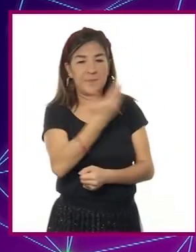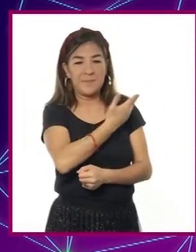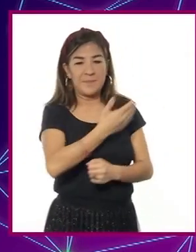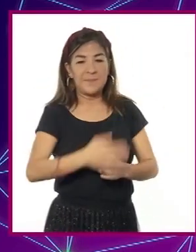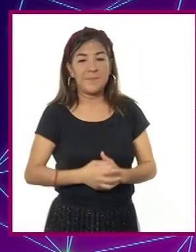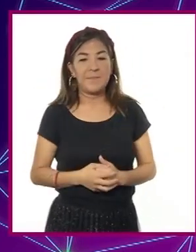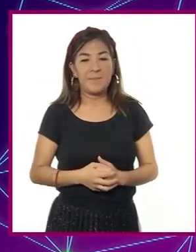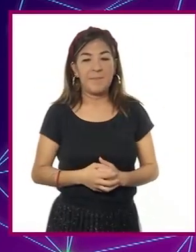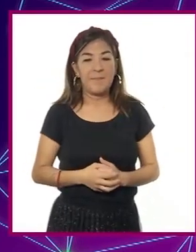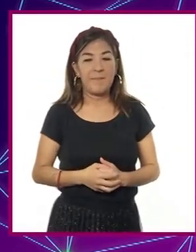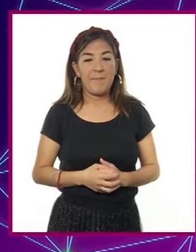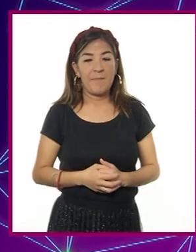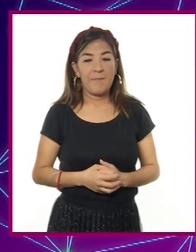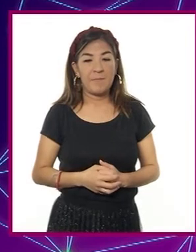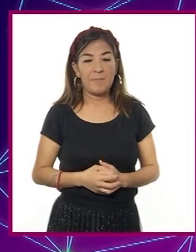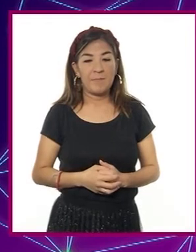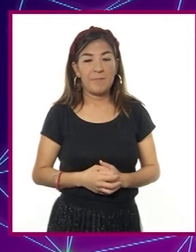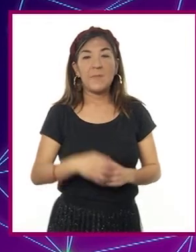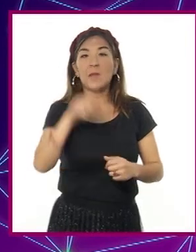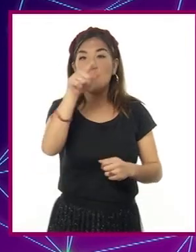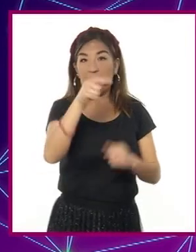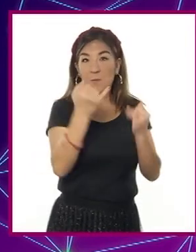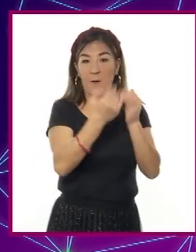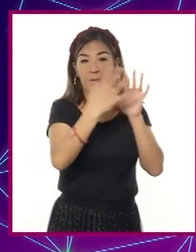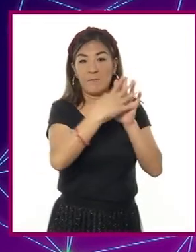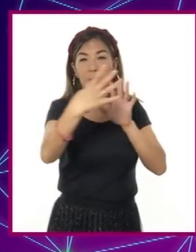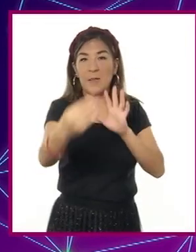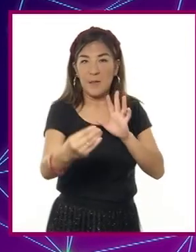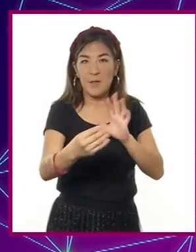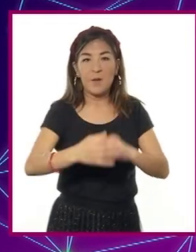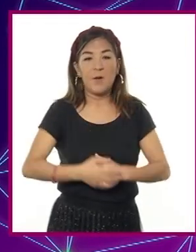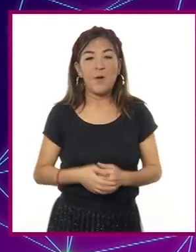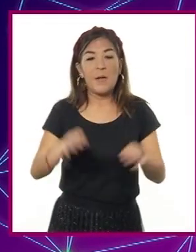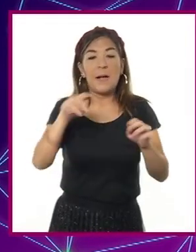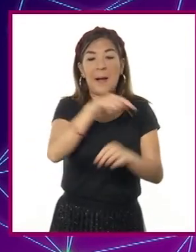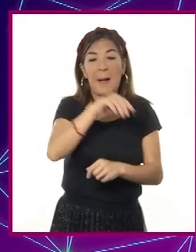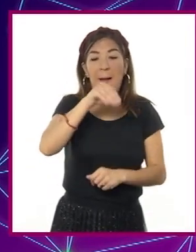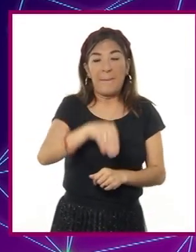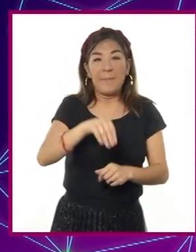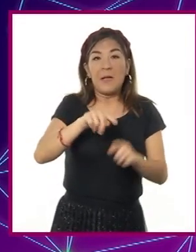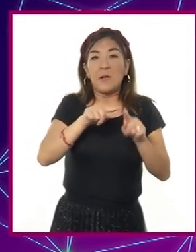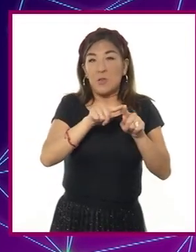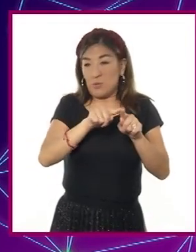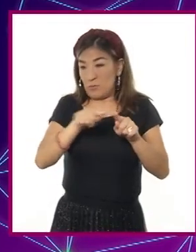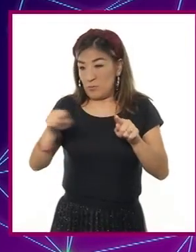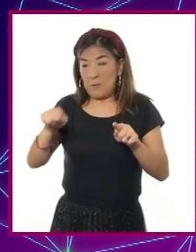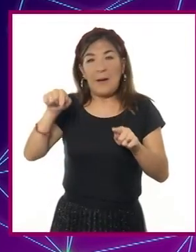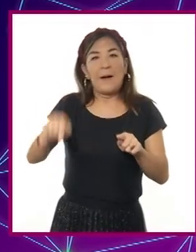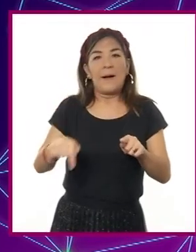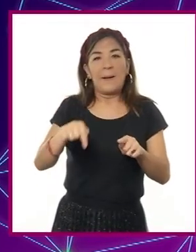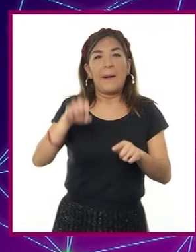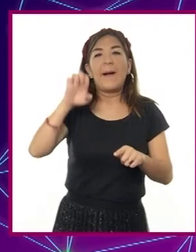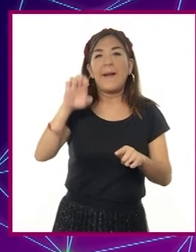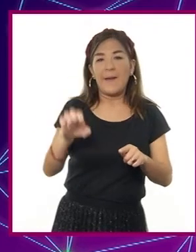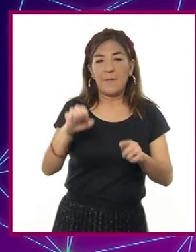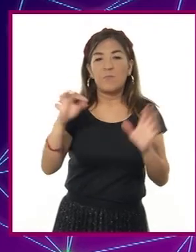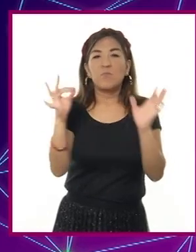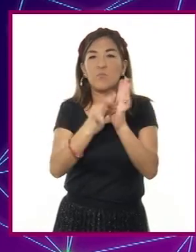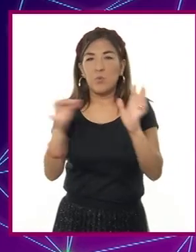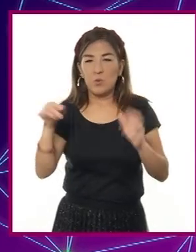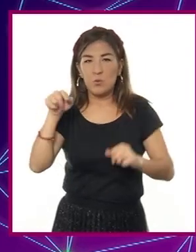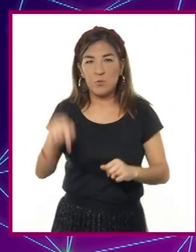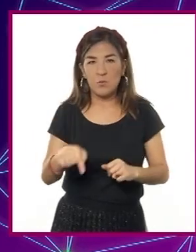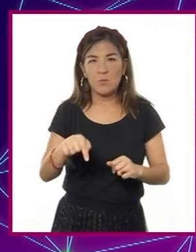C, para después trasladar esa distancia hasta la prolongación del segmento AB. A ese